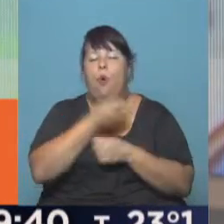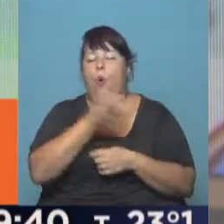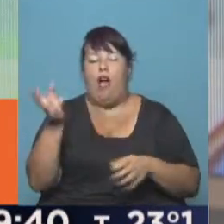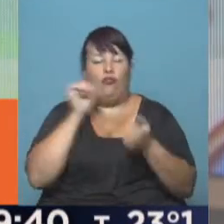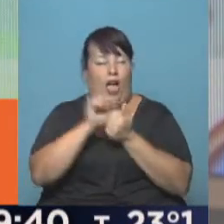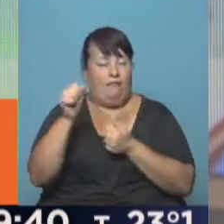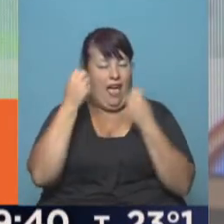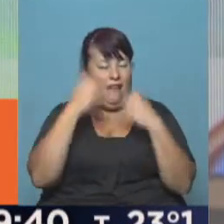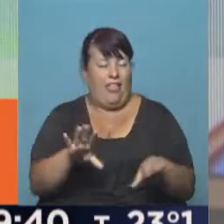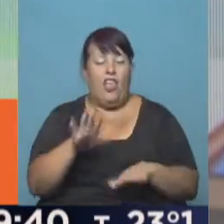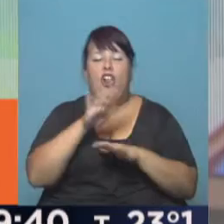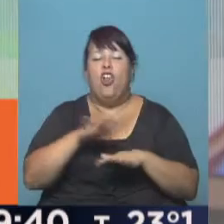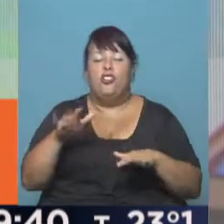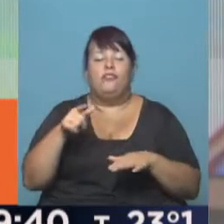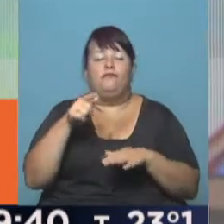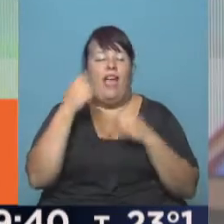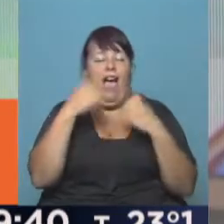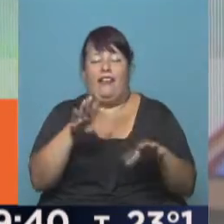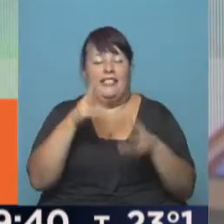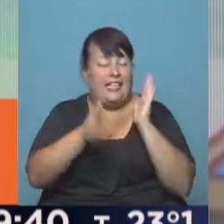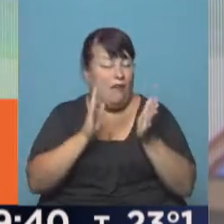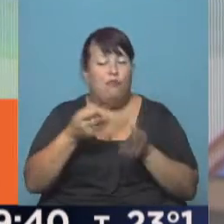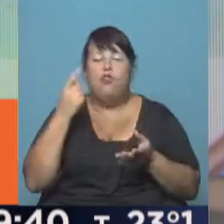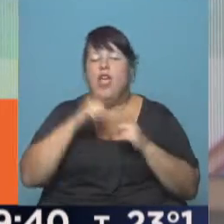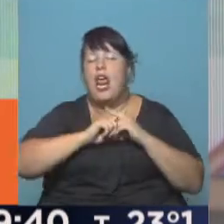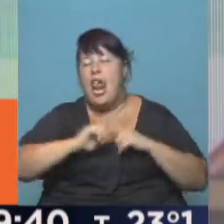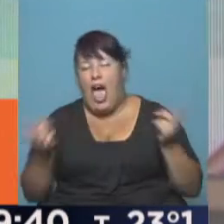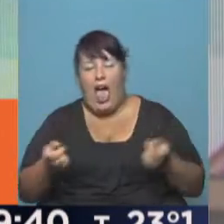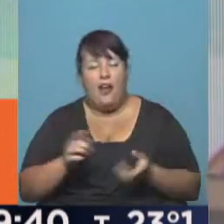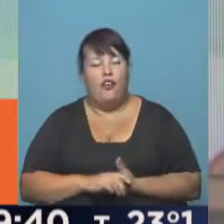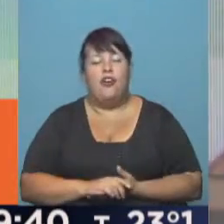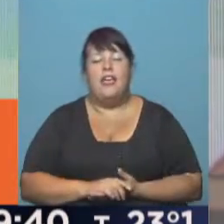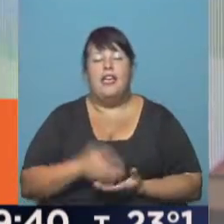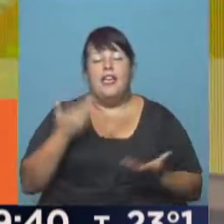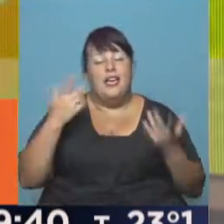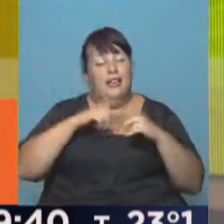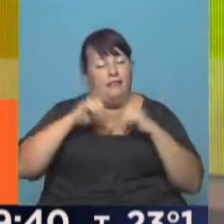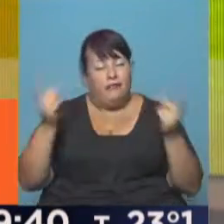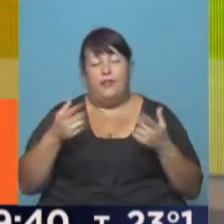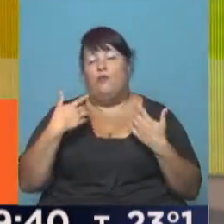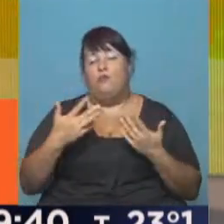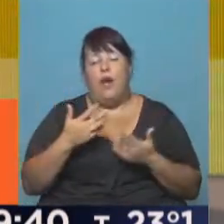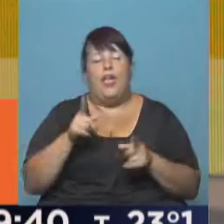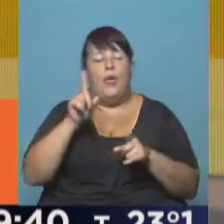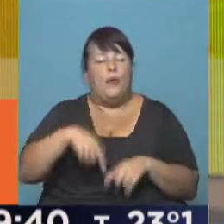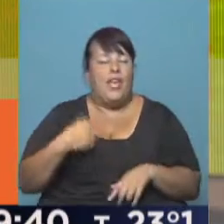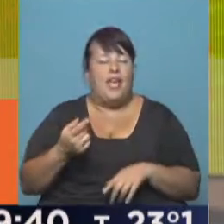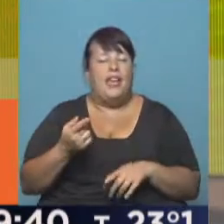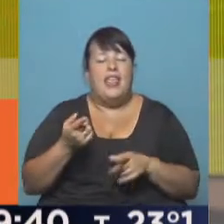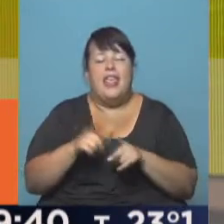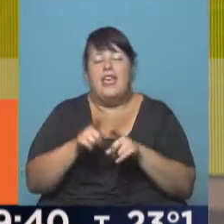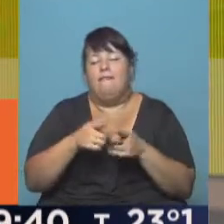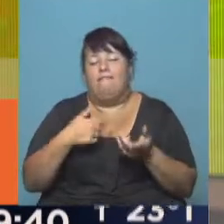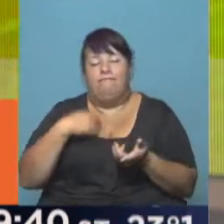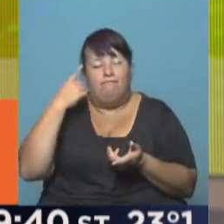abandono. Los pacientes abandonan el tratamiento porque es muy largo, es prolongado, puede producir algunos efectos que